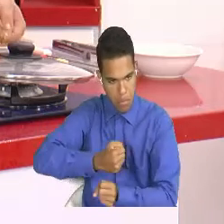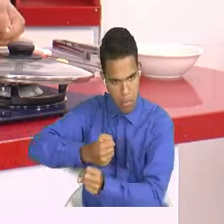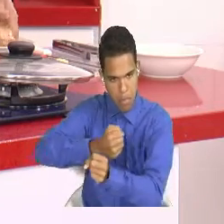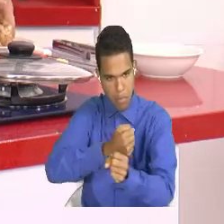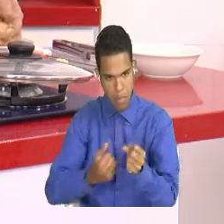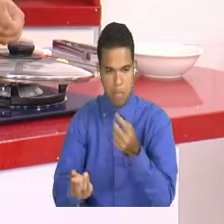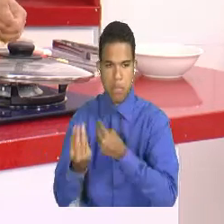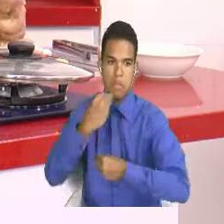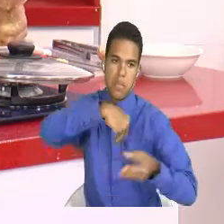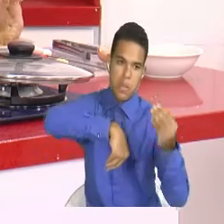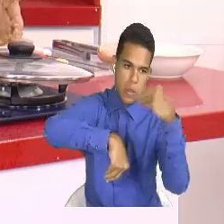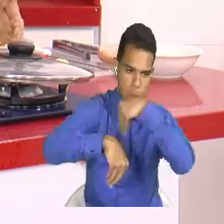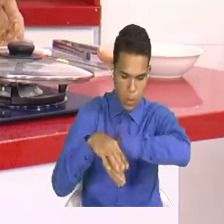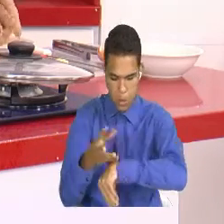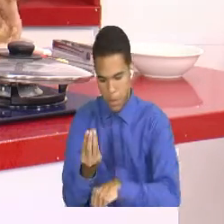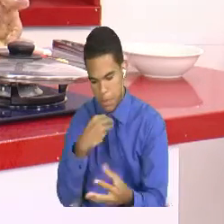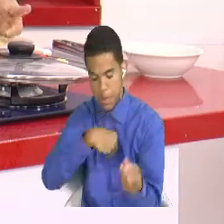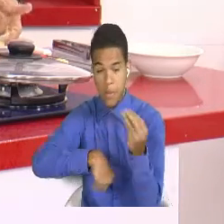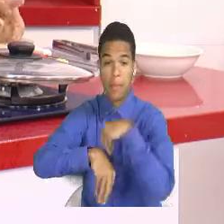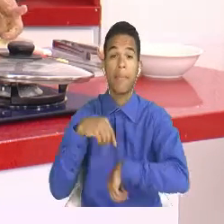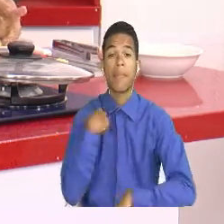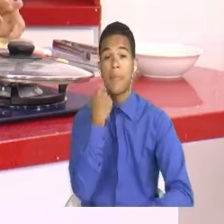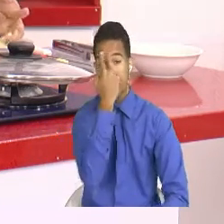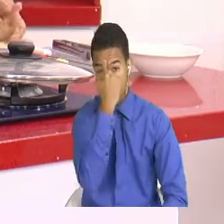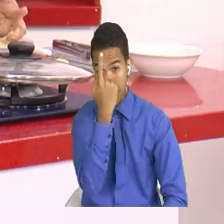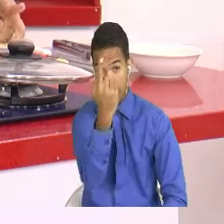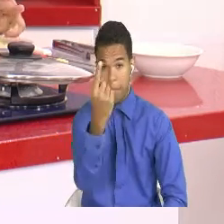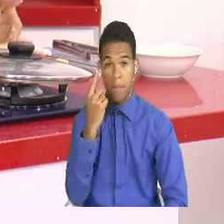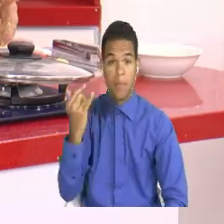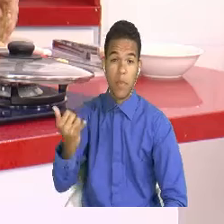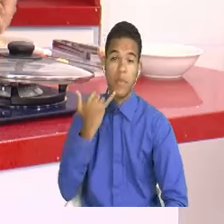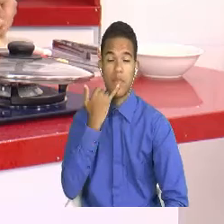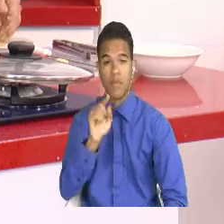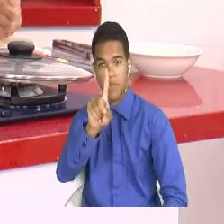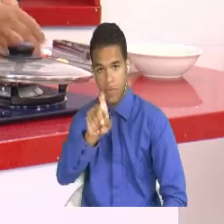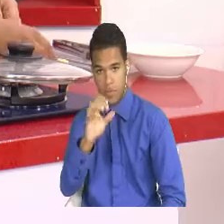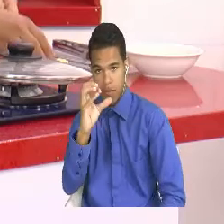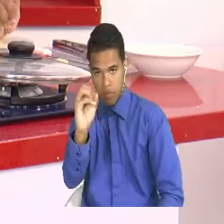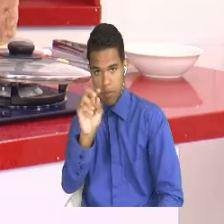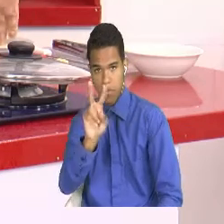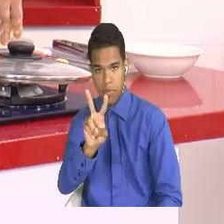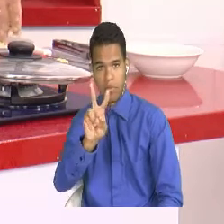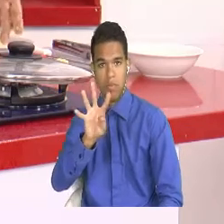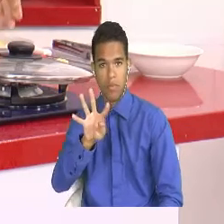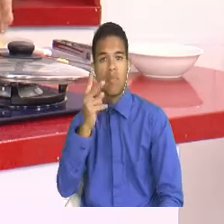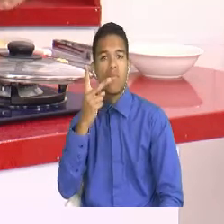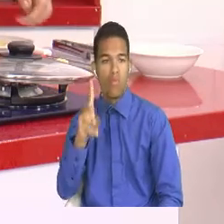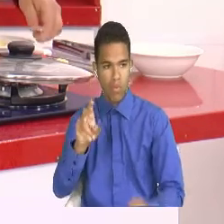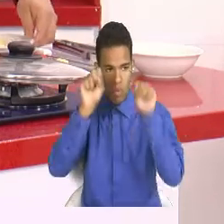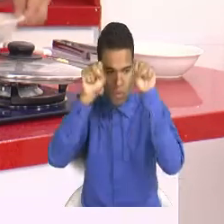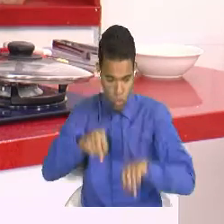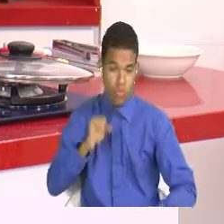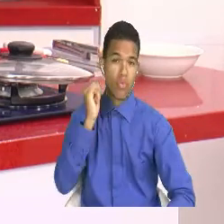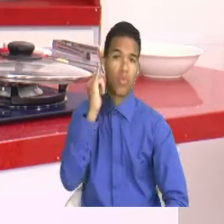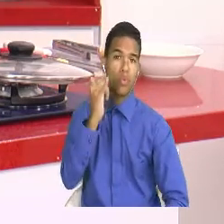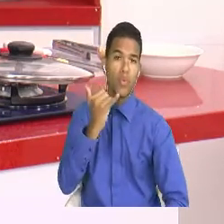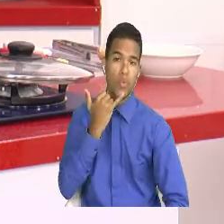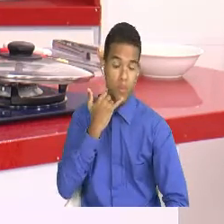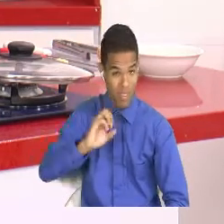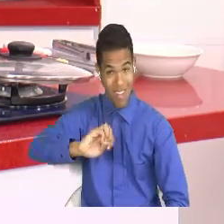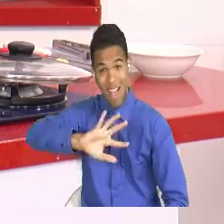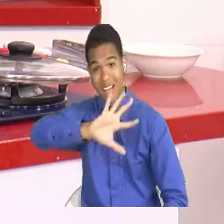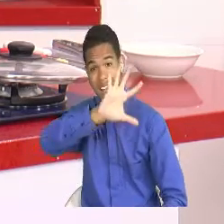Aquí vamos entonces, recuerden ustedes queridos televidentes, 620-2412, línea de participación para que marquen y por supuesto si ustedes